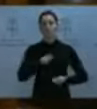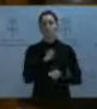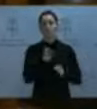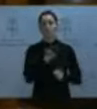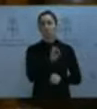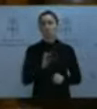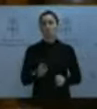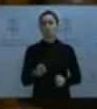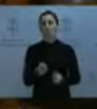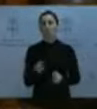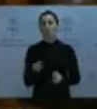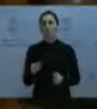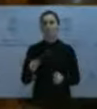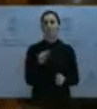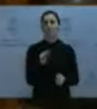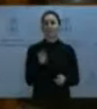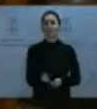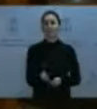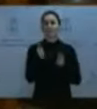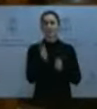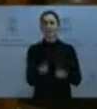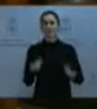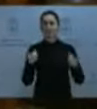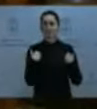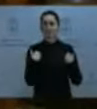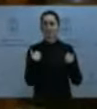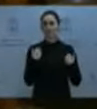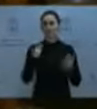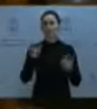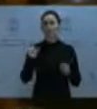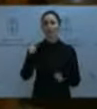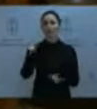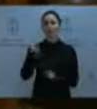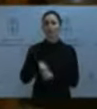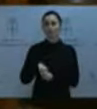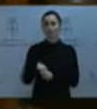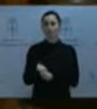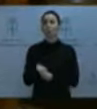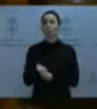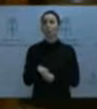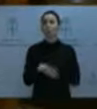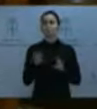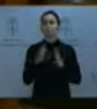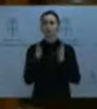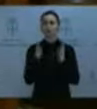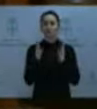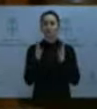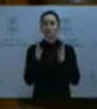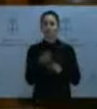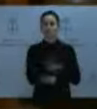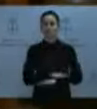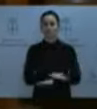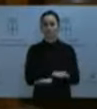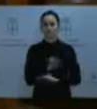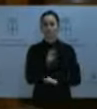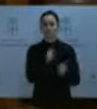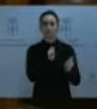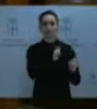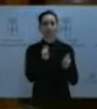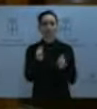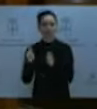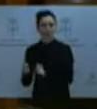corresponde a los Estados miembros de la Comunidad Europea y al final el Consejo de Ministros de la Comunidad Europea asigna unas cuotas a los Estados. Pero hay dos actitudes de cara a una